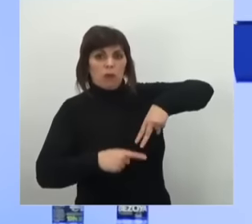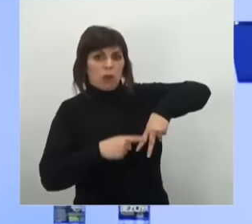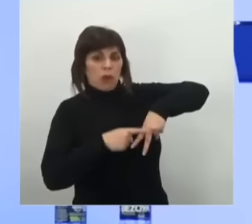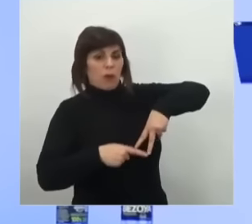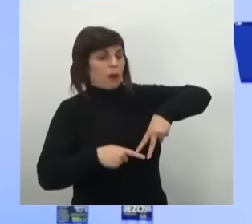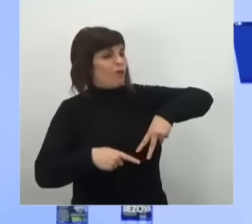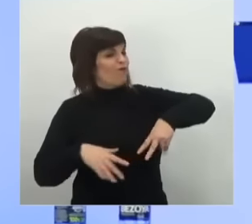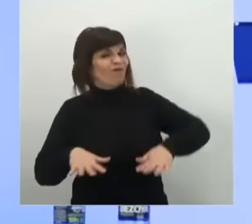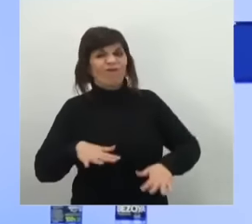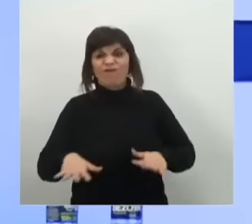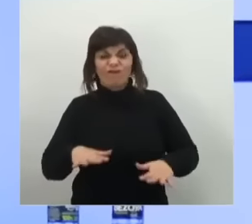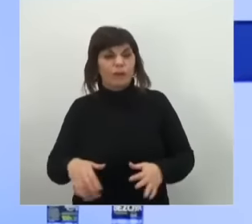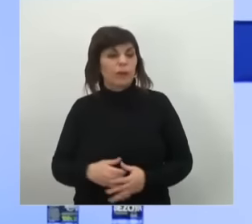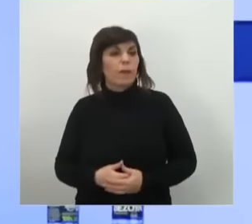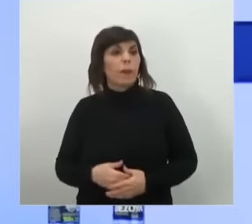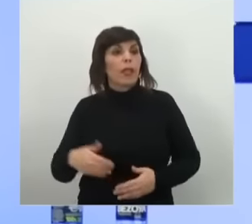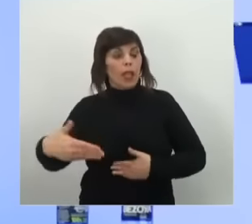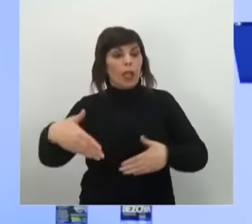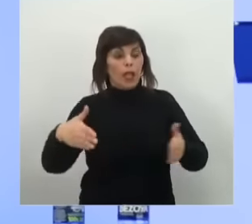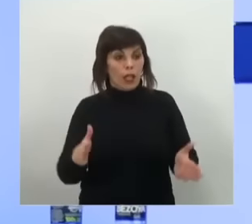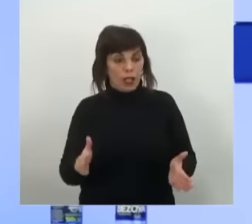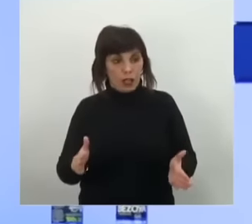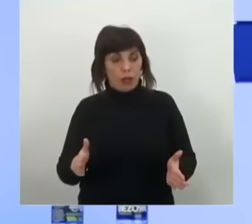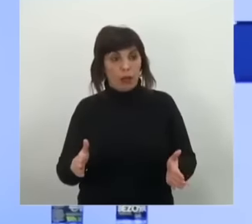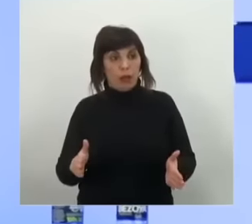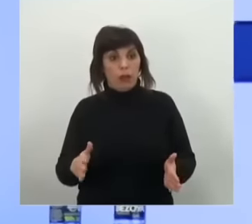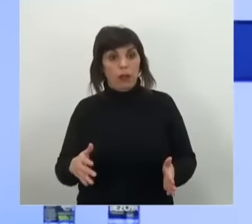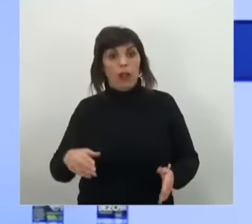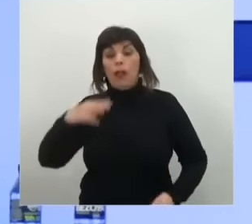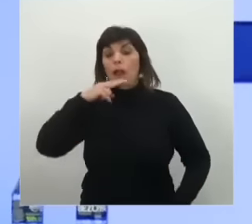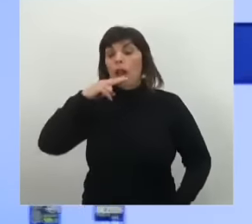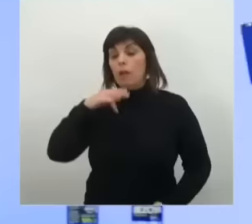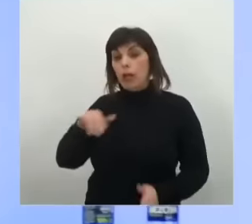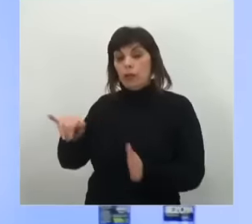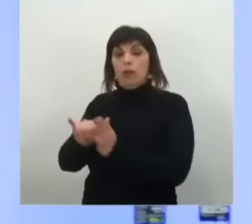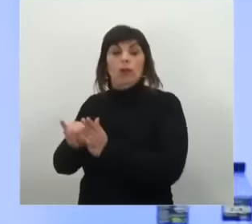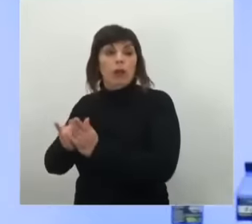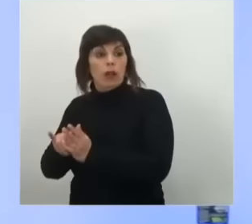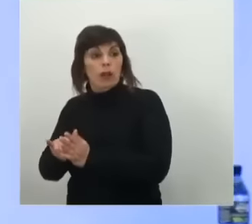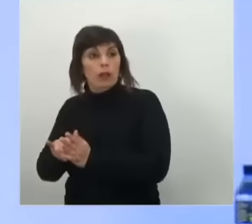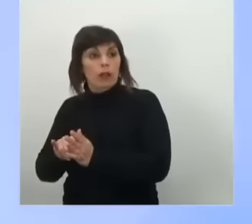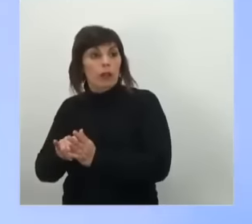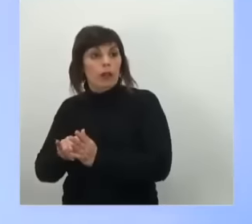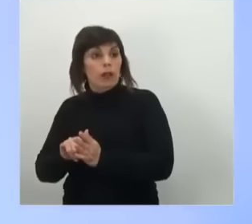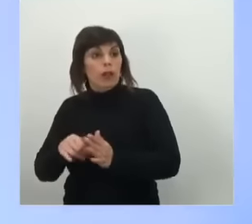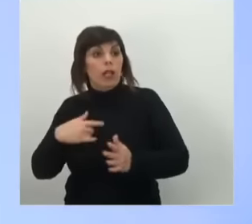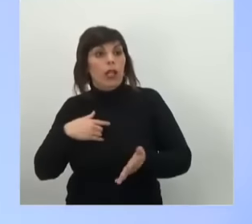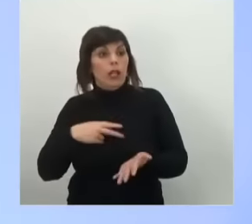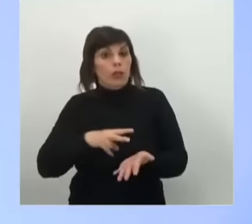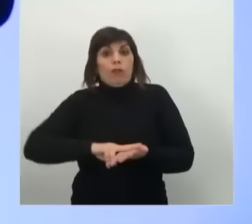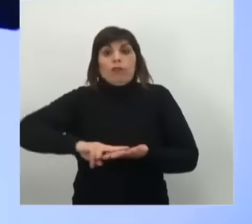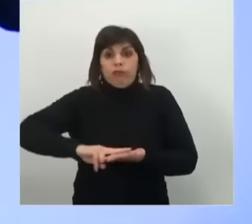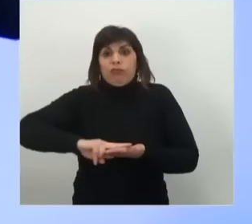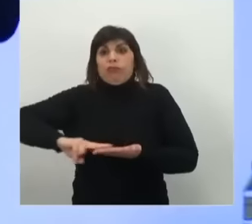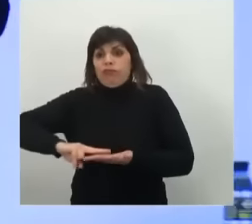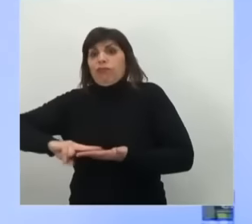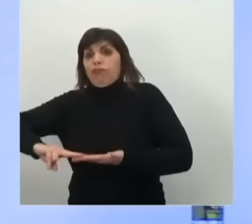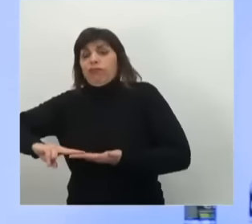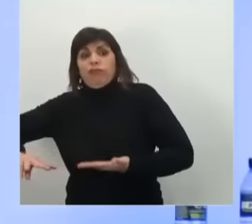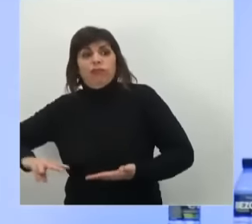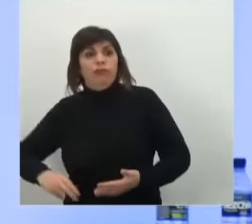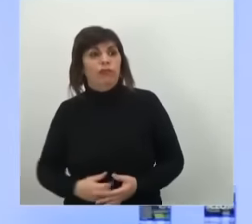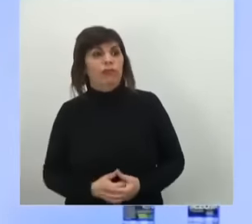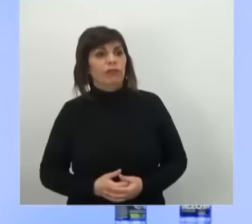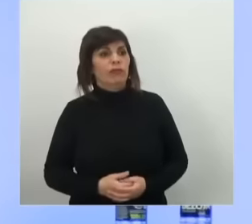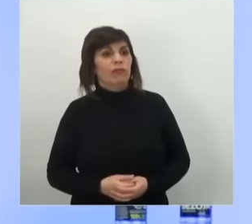funcionaba yo recuerdo que estaba en la habitación y quería acercarme al baño y tenía que irme arrastrando por el piso yo no soy pastor si tú sabías